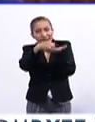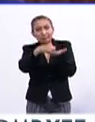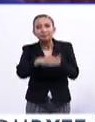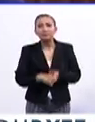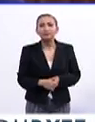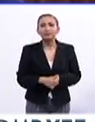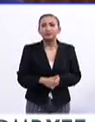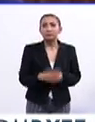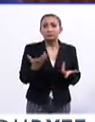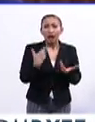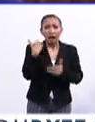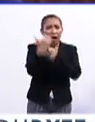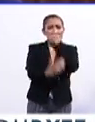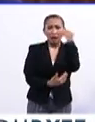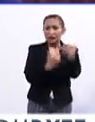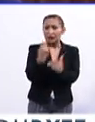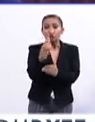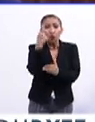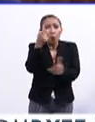y